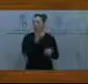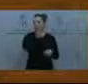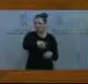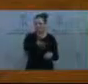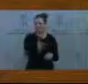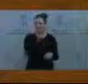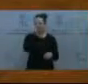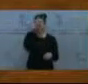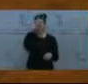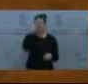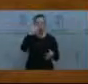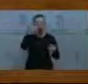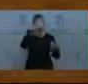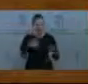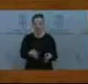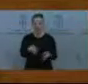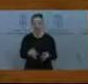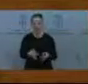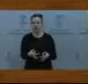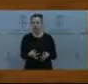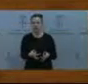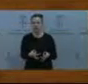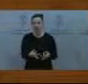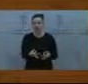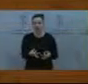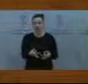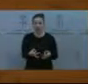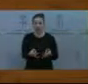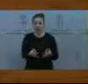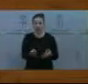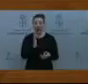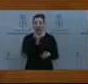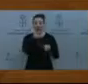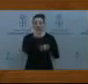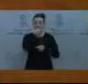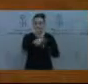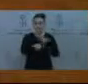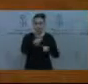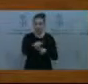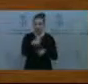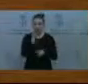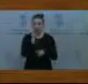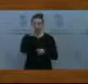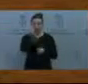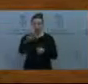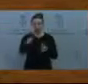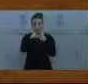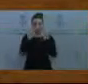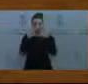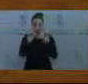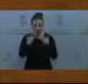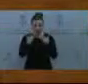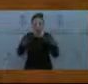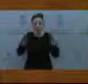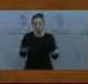que ocupan a las familias y que ocupan a los asturianos. Y empezaron ustedes a tejer ahí